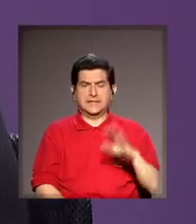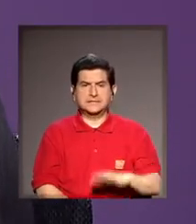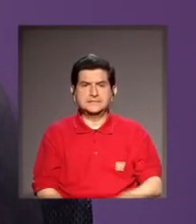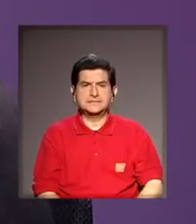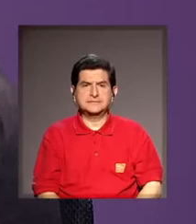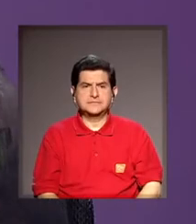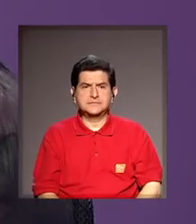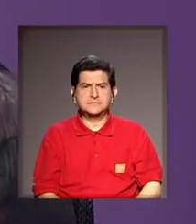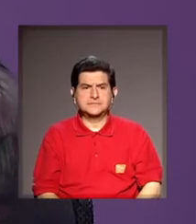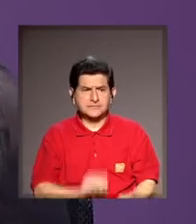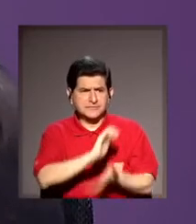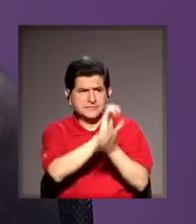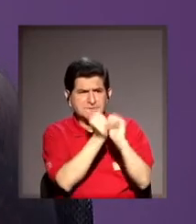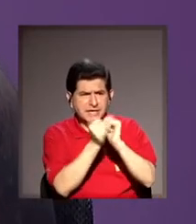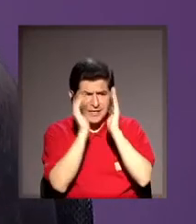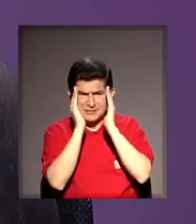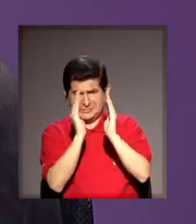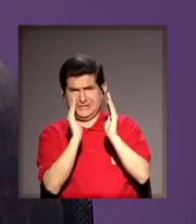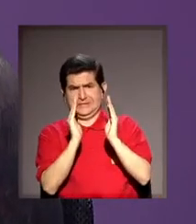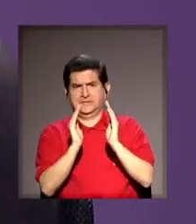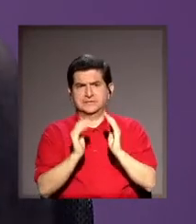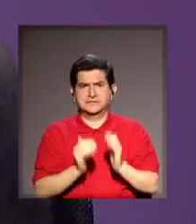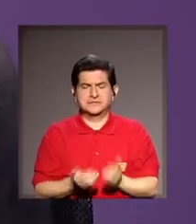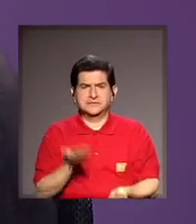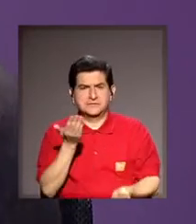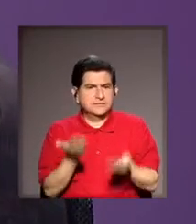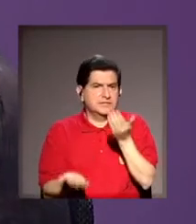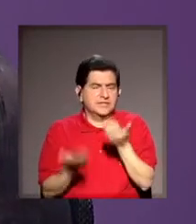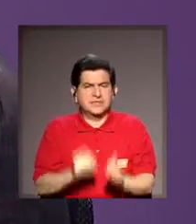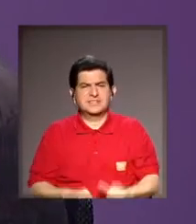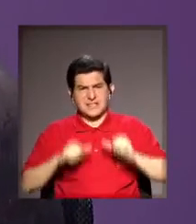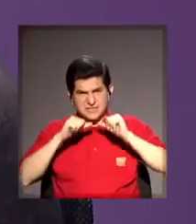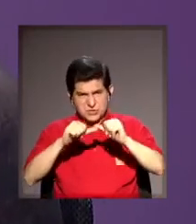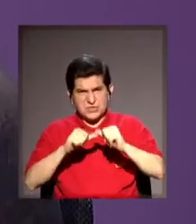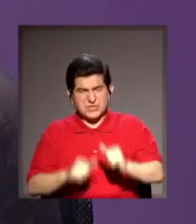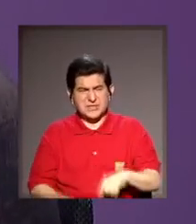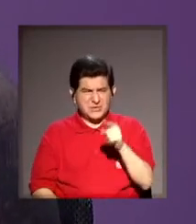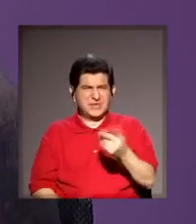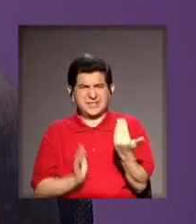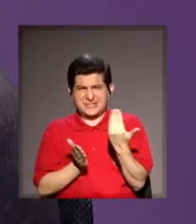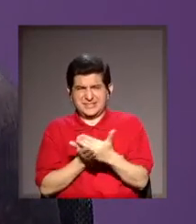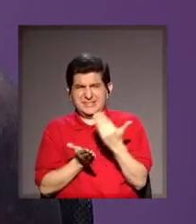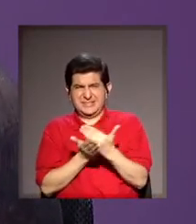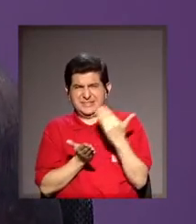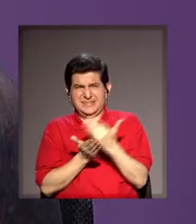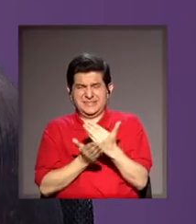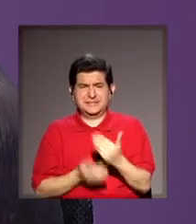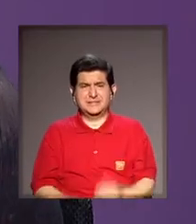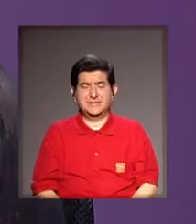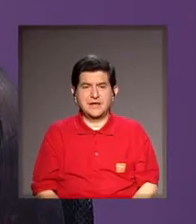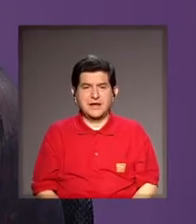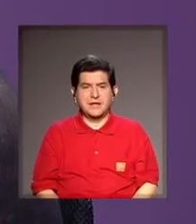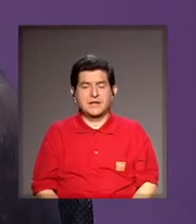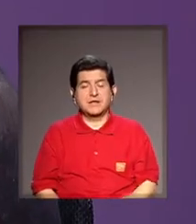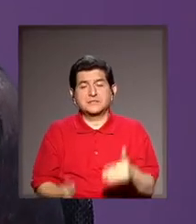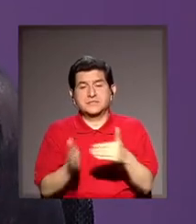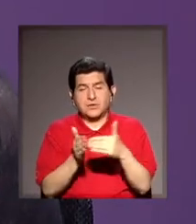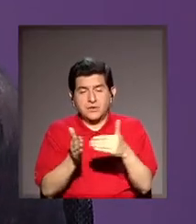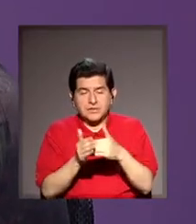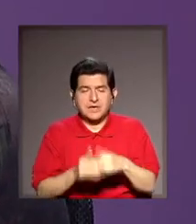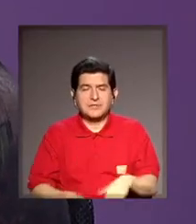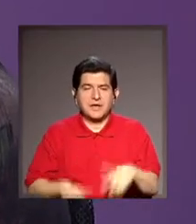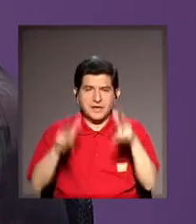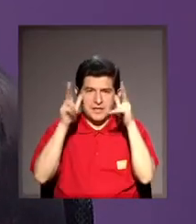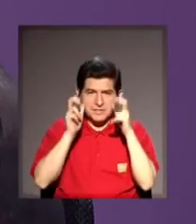suele cambiar el trato y eso después sigue siendo molesto verdad y lo que hace es devolver la percepción que vos como